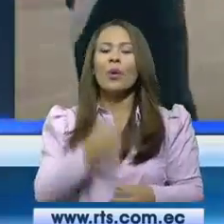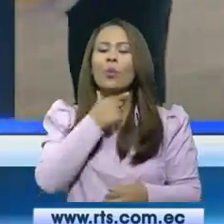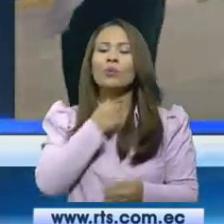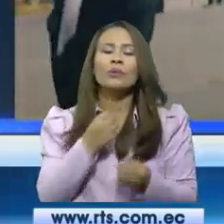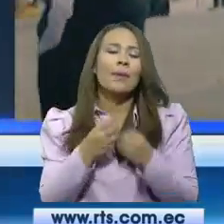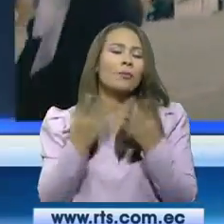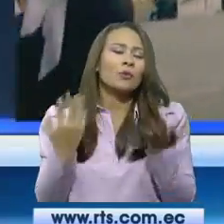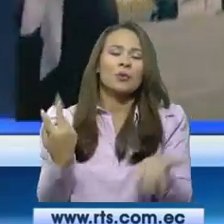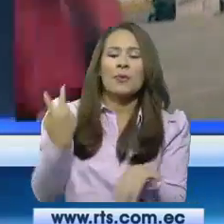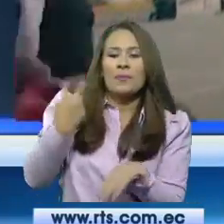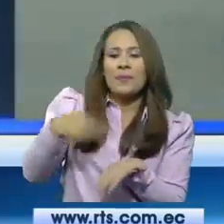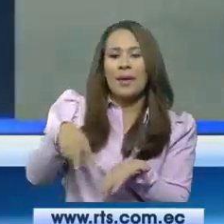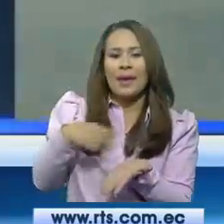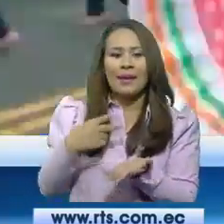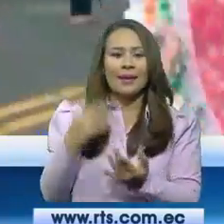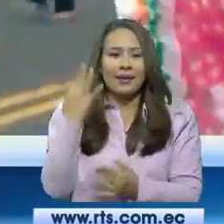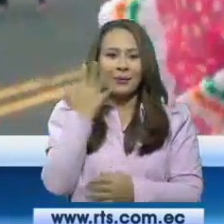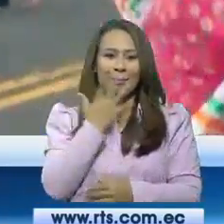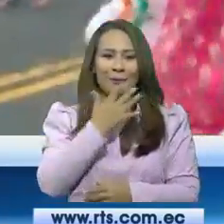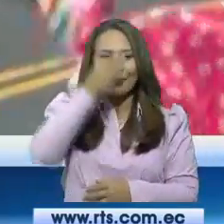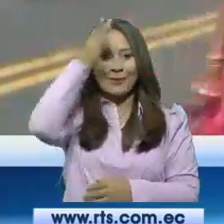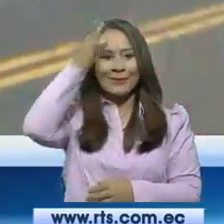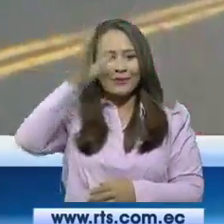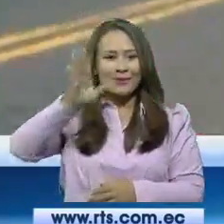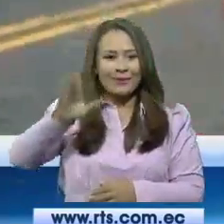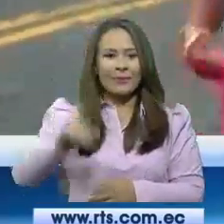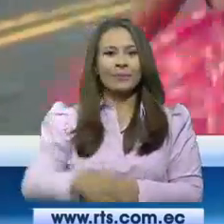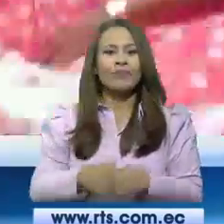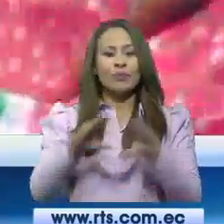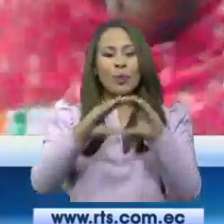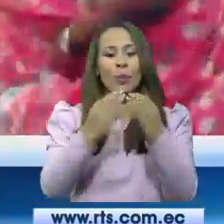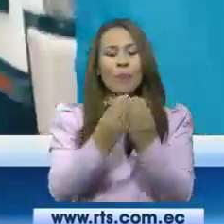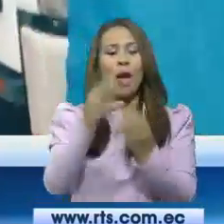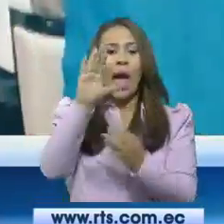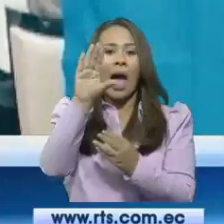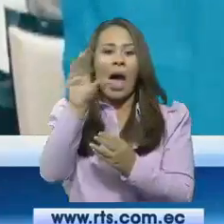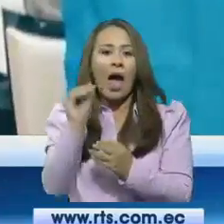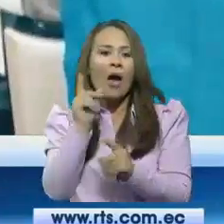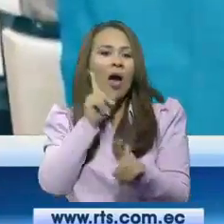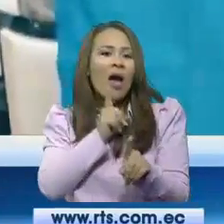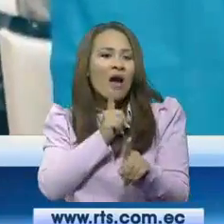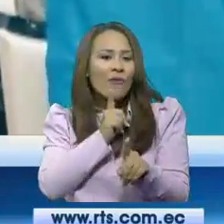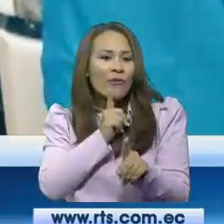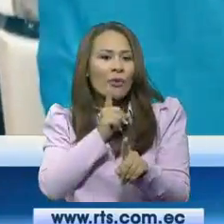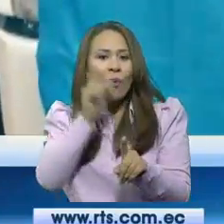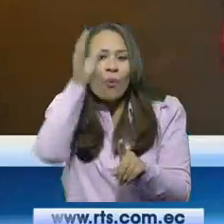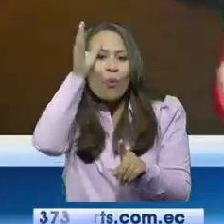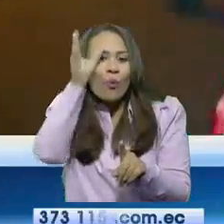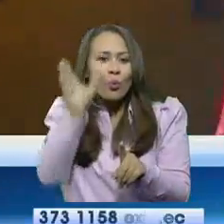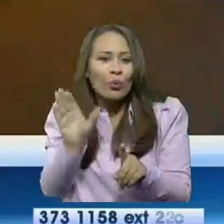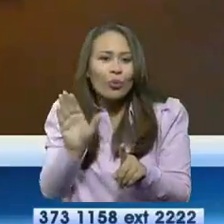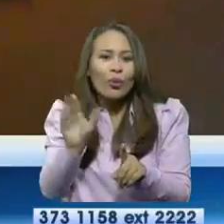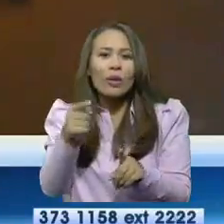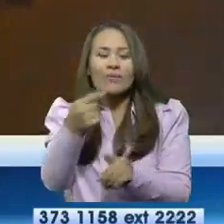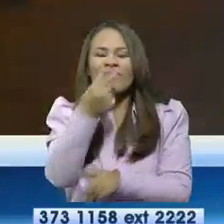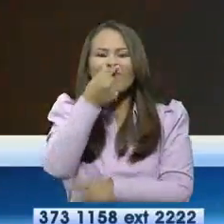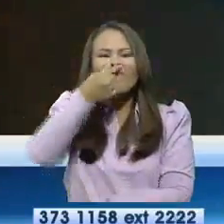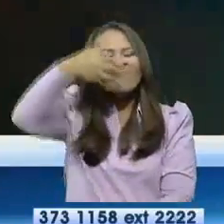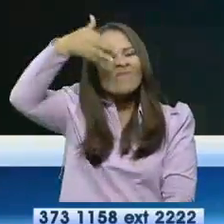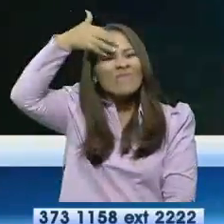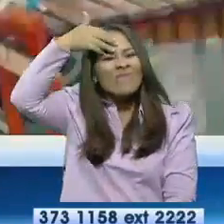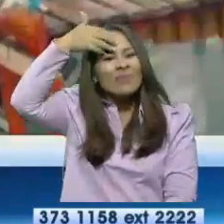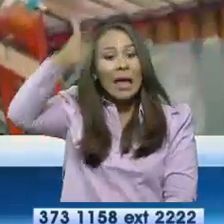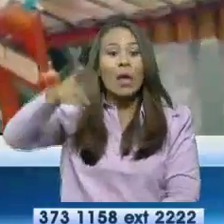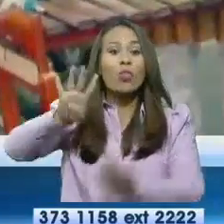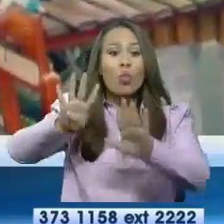bailar en este folclore. Ellos conforman el Grupo Afrocultural de la Policía Nacional en Santo Domingo, que desde hace 9 años